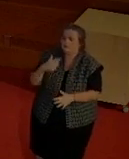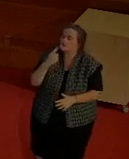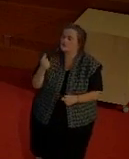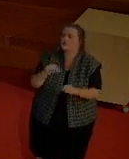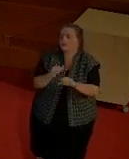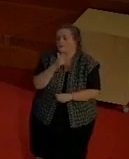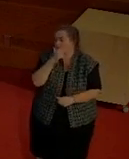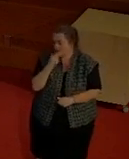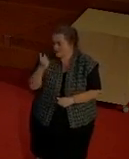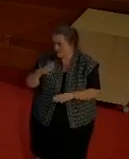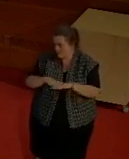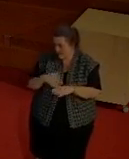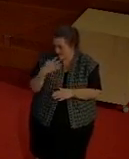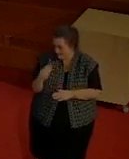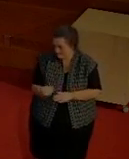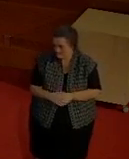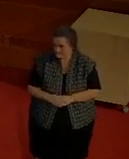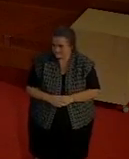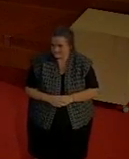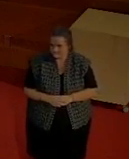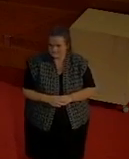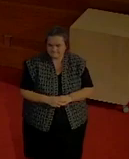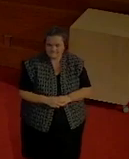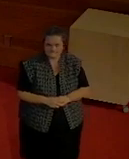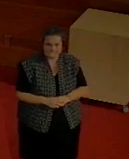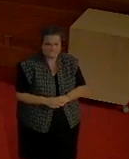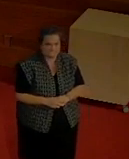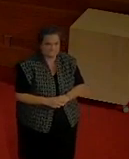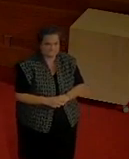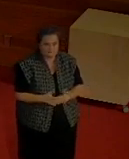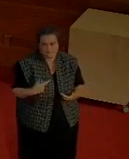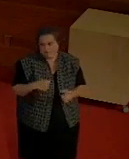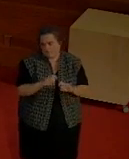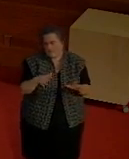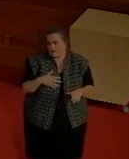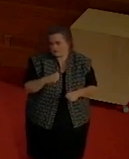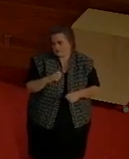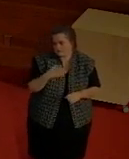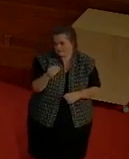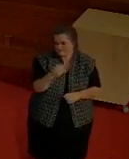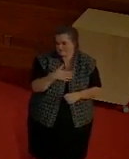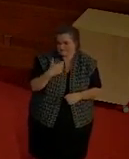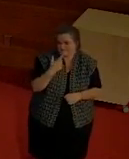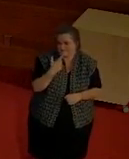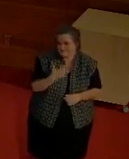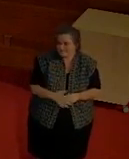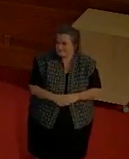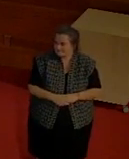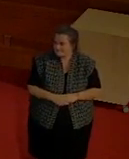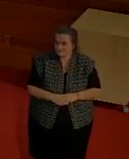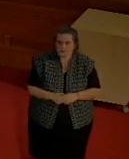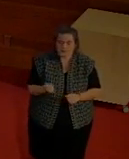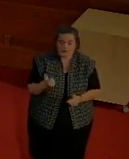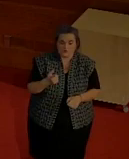que que de esa forma queda queda reflejado lo lo que quería decir y por otro lado me voy un poquito